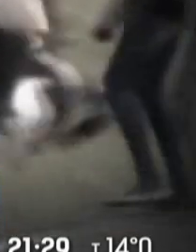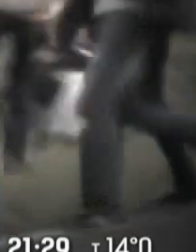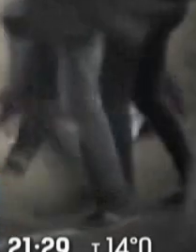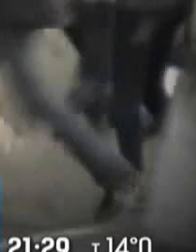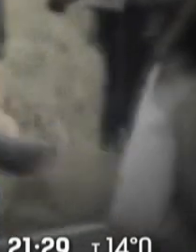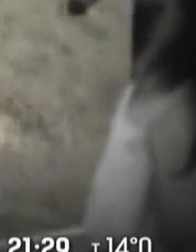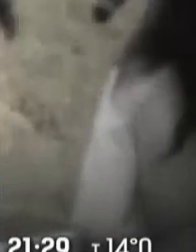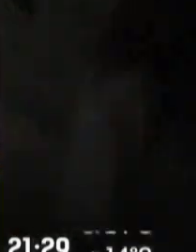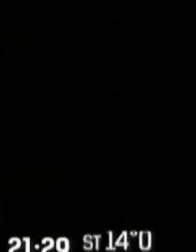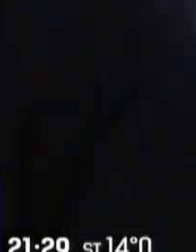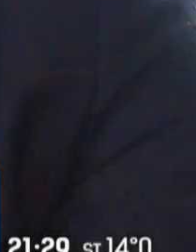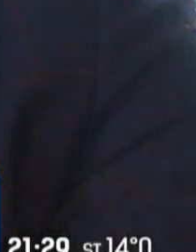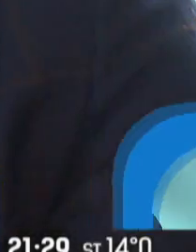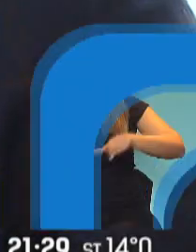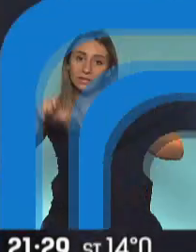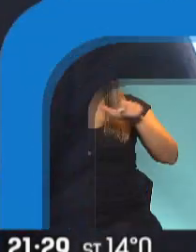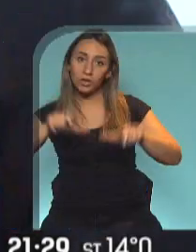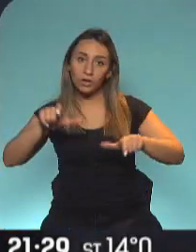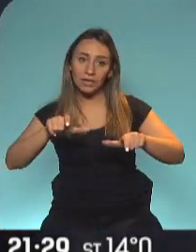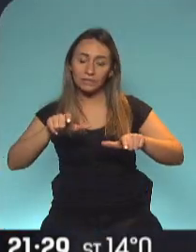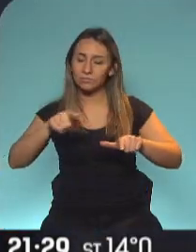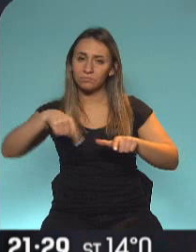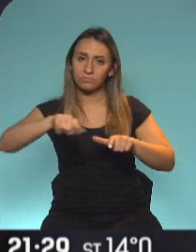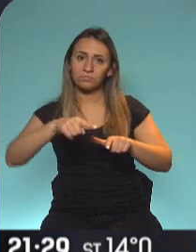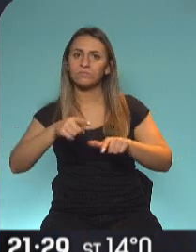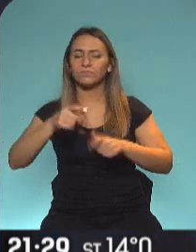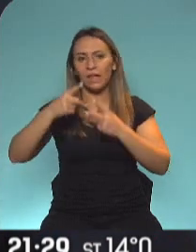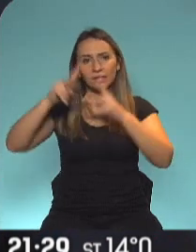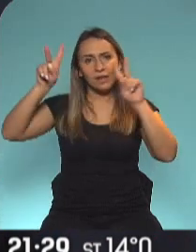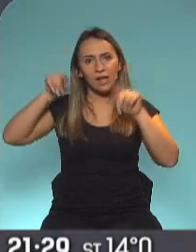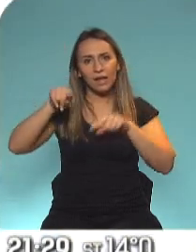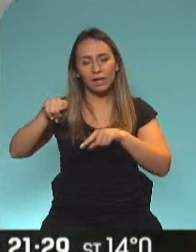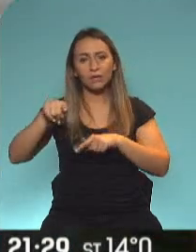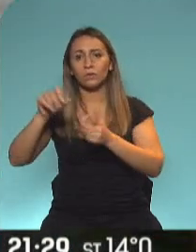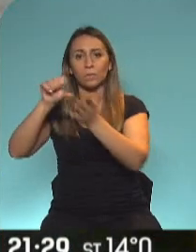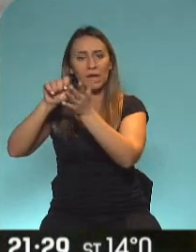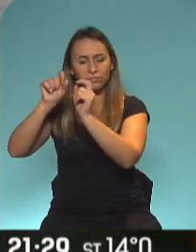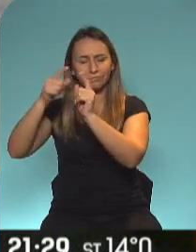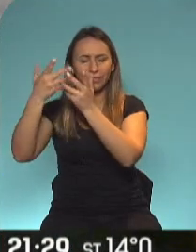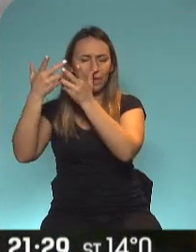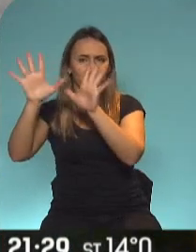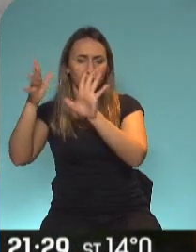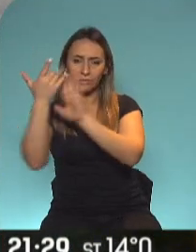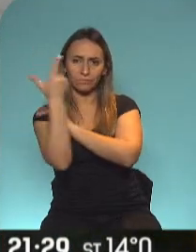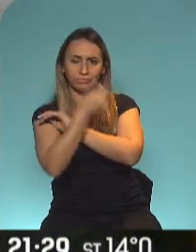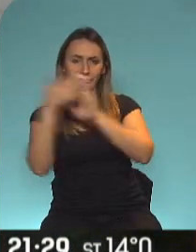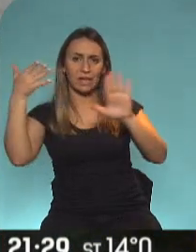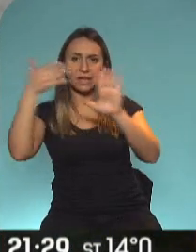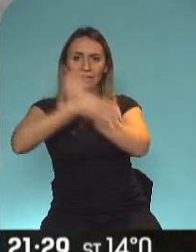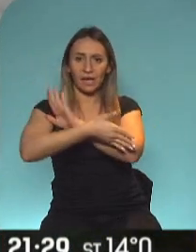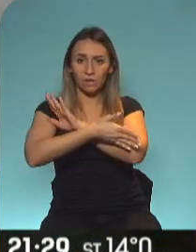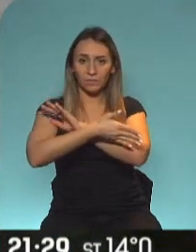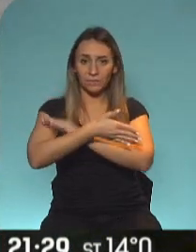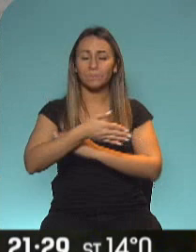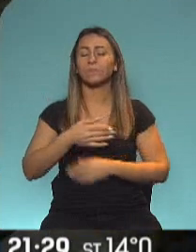Las personas refugiadas son personas extranjeras que han tenido que abandonar sus países. Y la primera bomba a